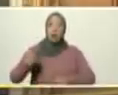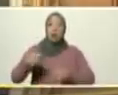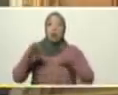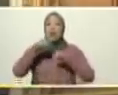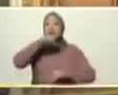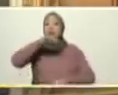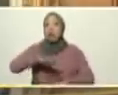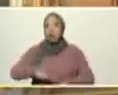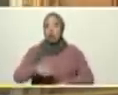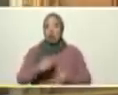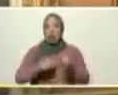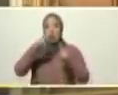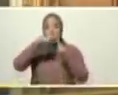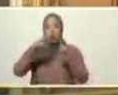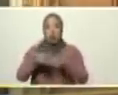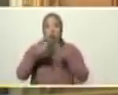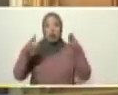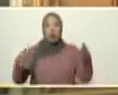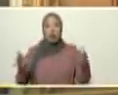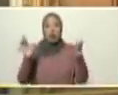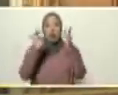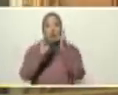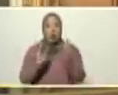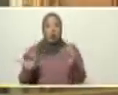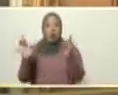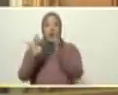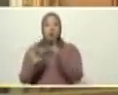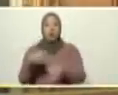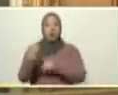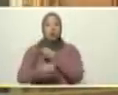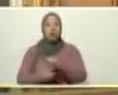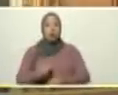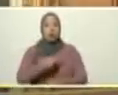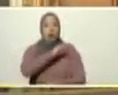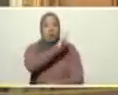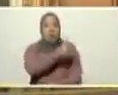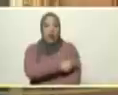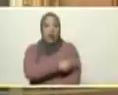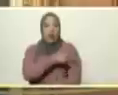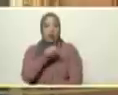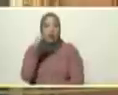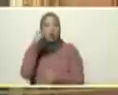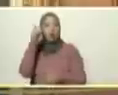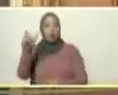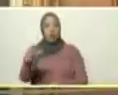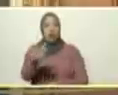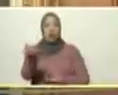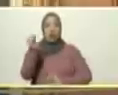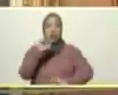prodigios si seguimos articulando las valentías, los corajes y defendiendo la